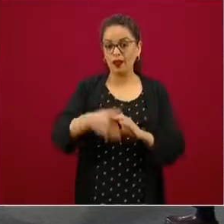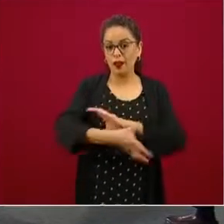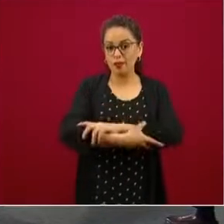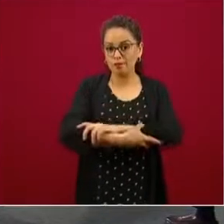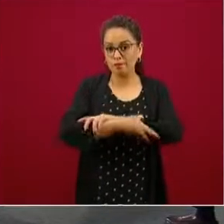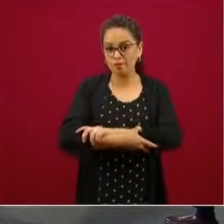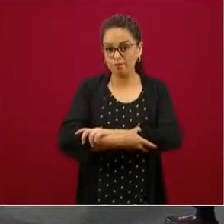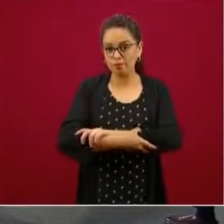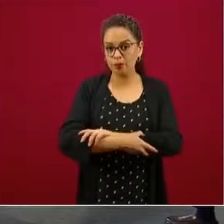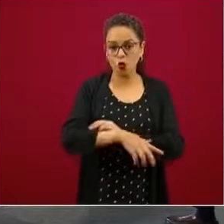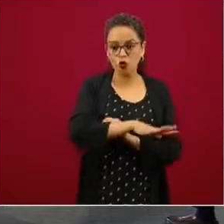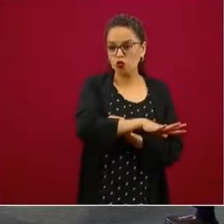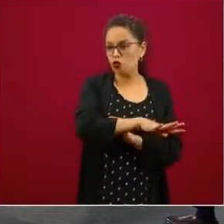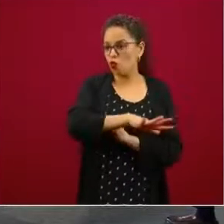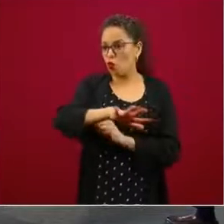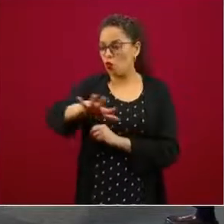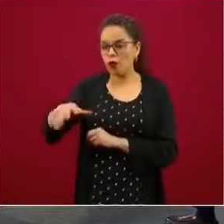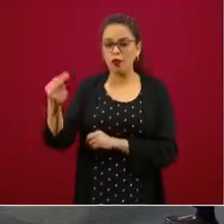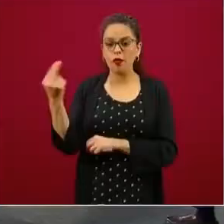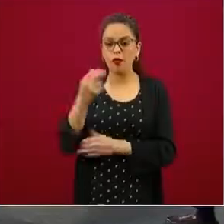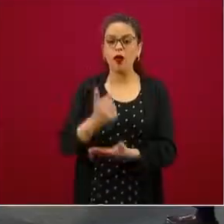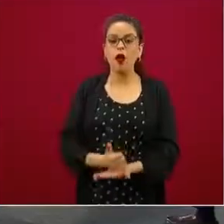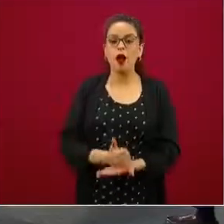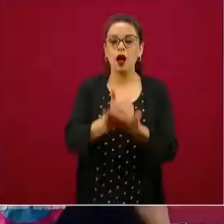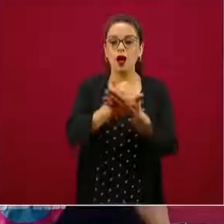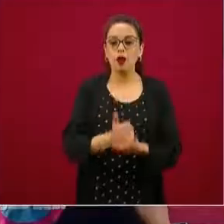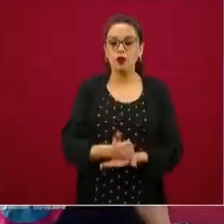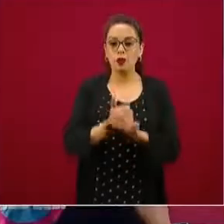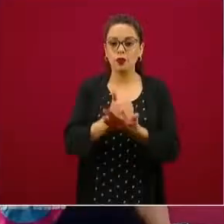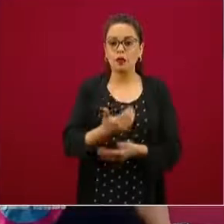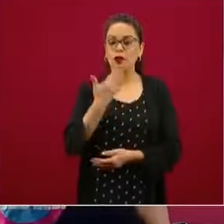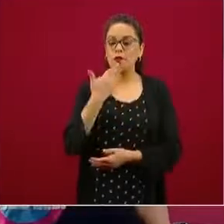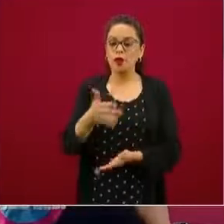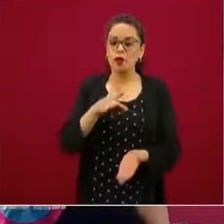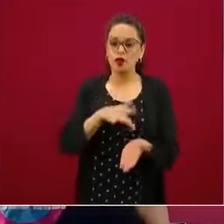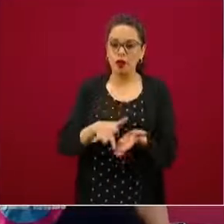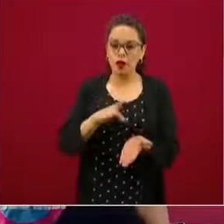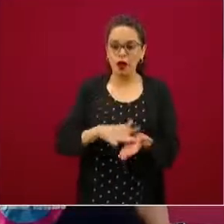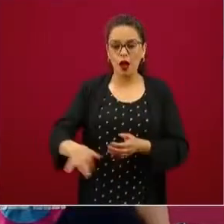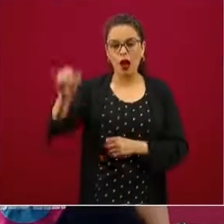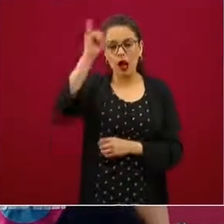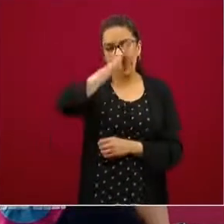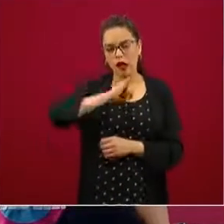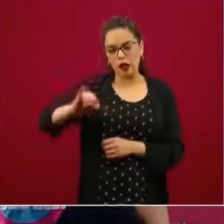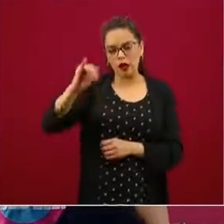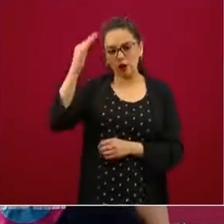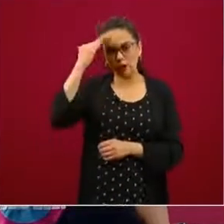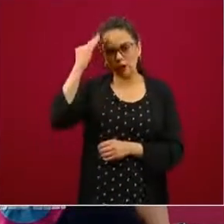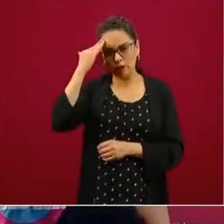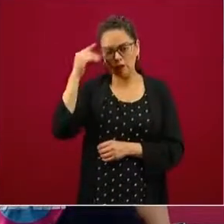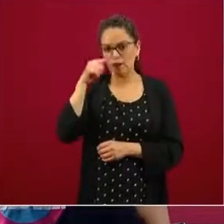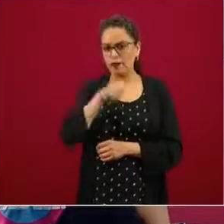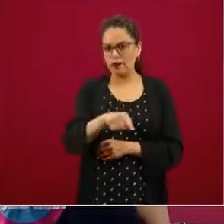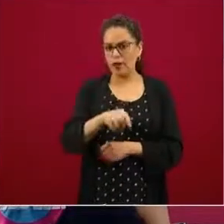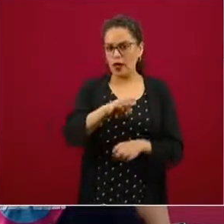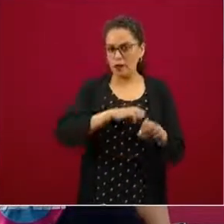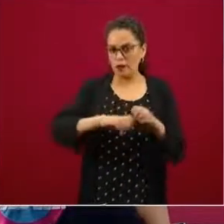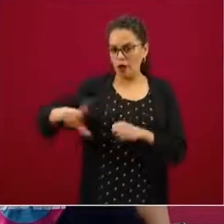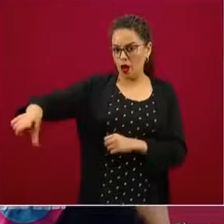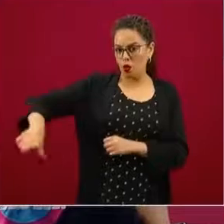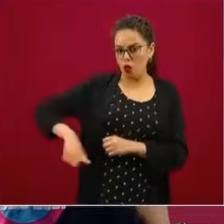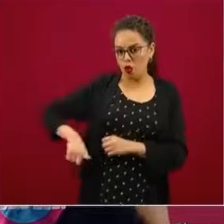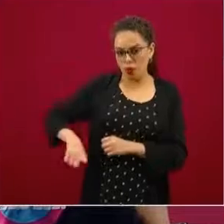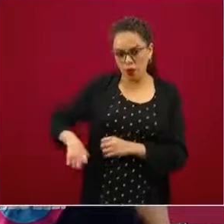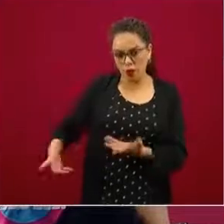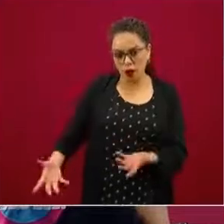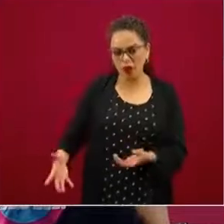poner de su parte, patrones y empleados, gobierno en todos sus niveles. Esta es tarea de toda la